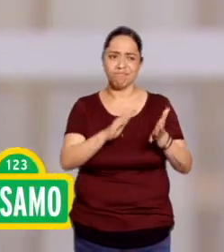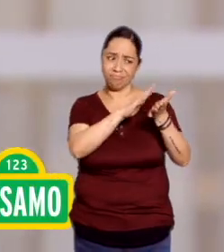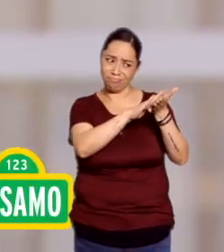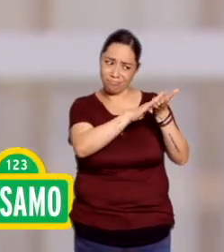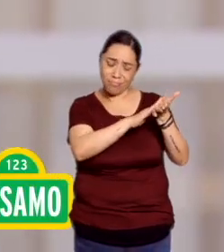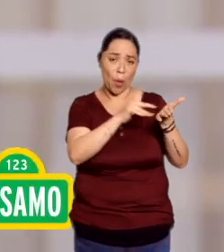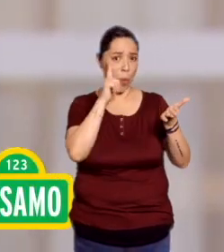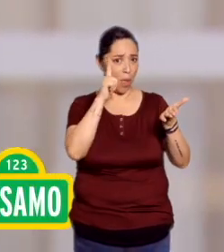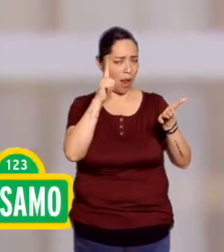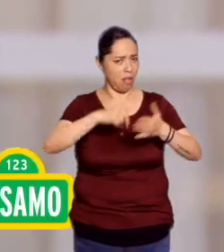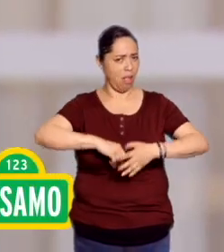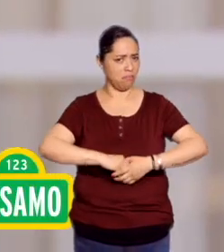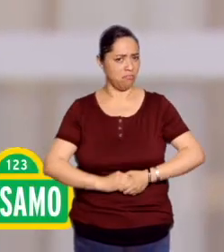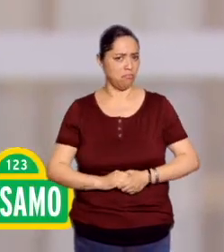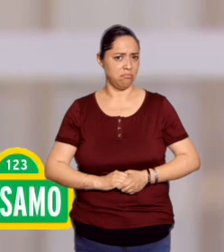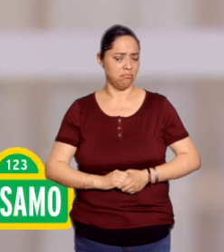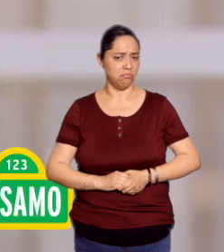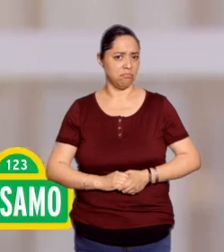Ojalá que la borre.